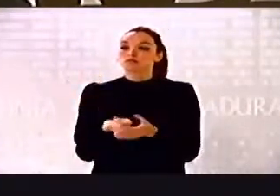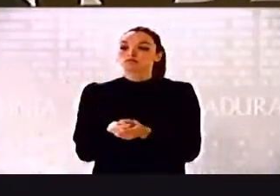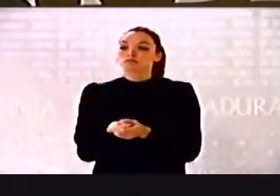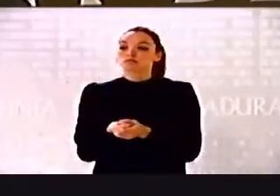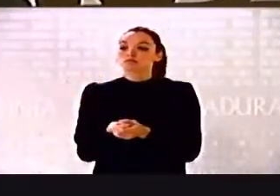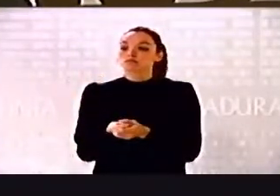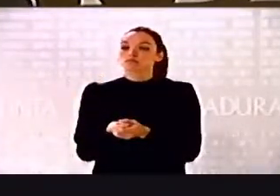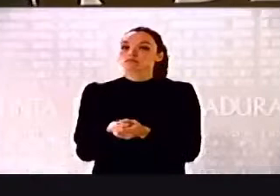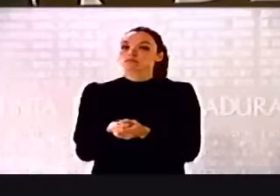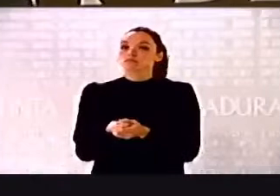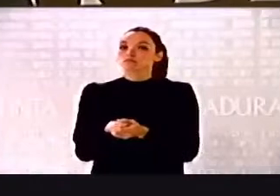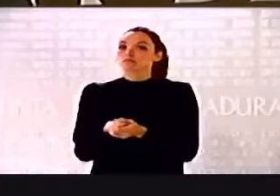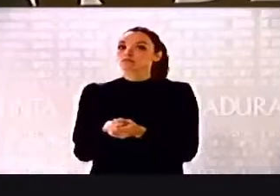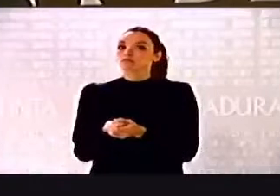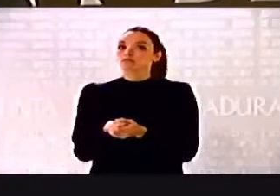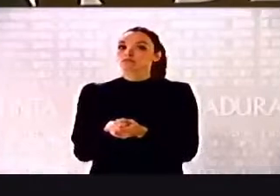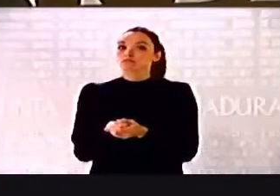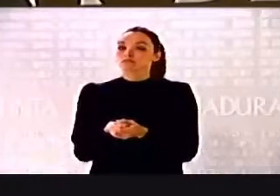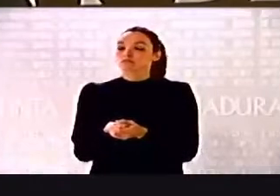aparecían